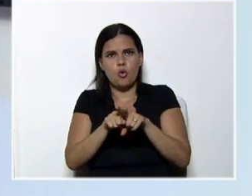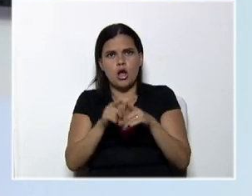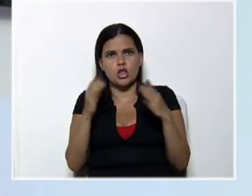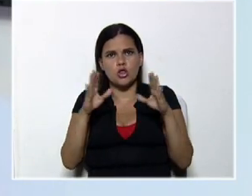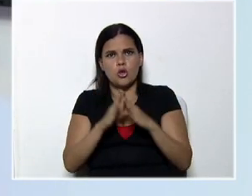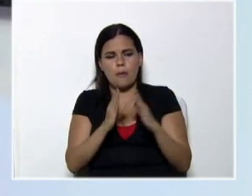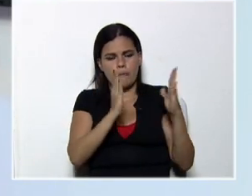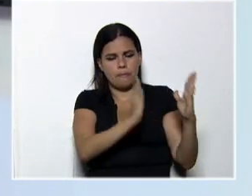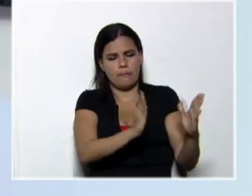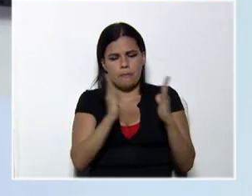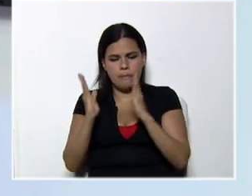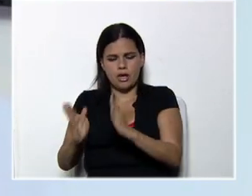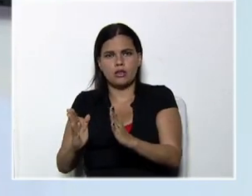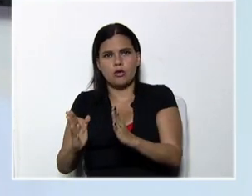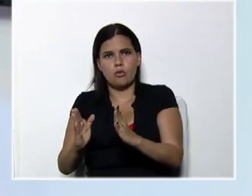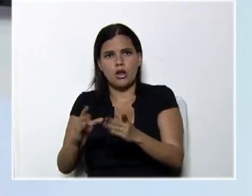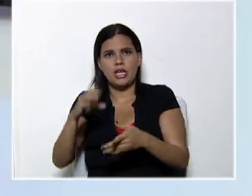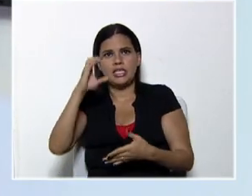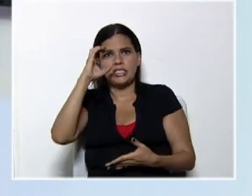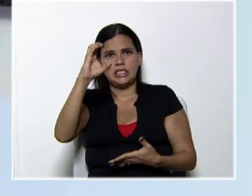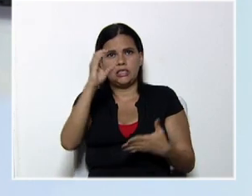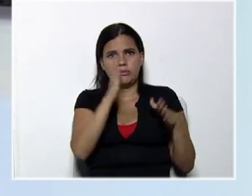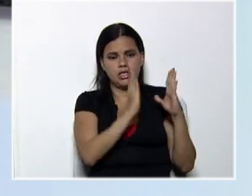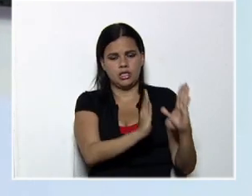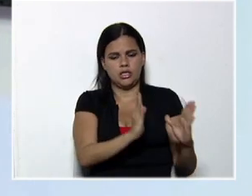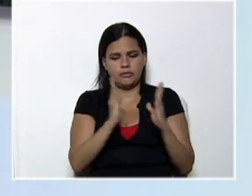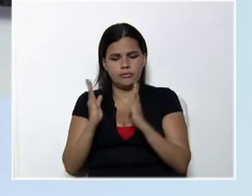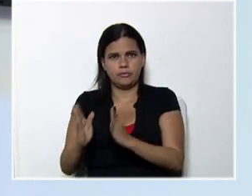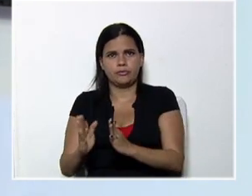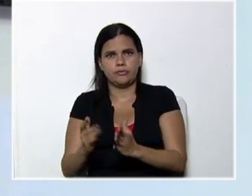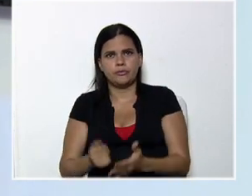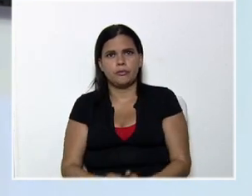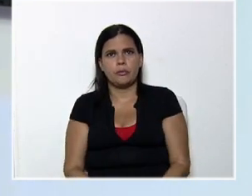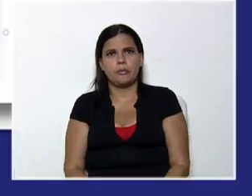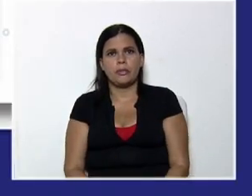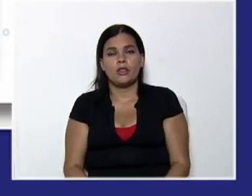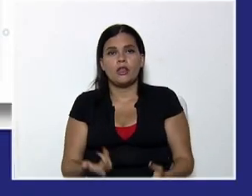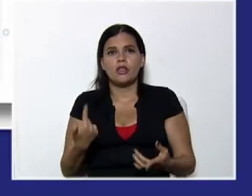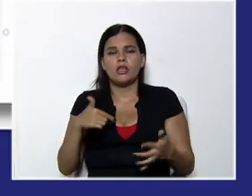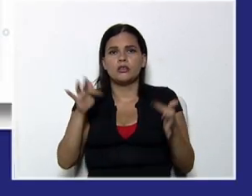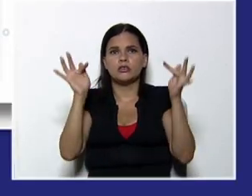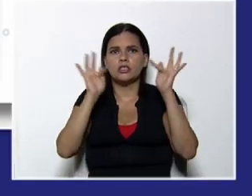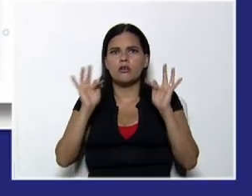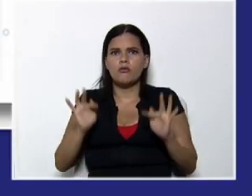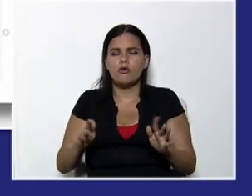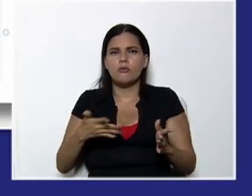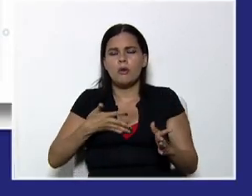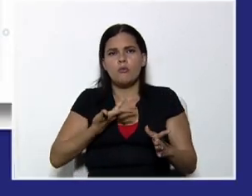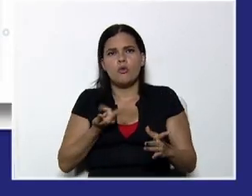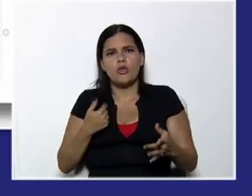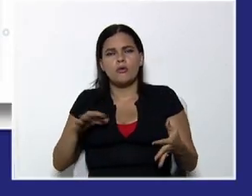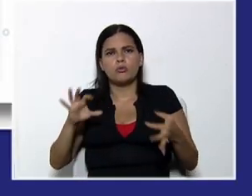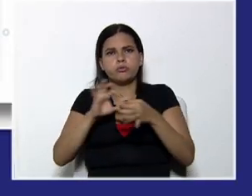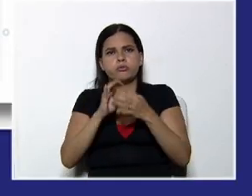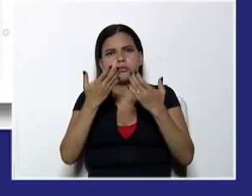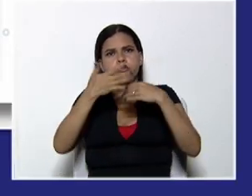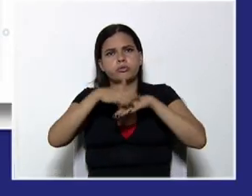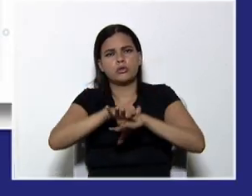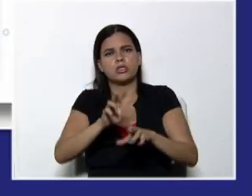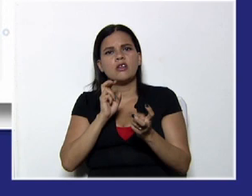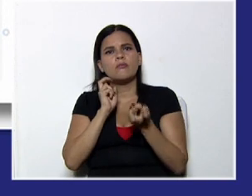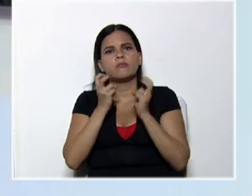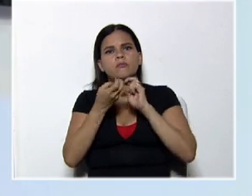dos partes que son iguales o bastante parecidas, ¿no es así? Entonces, de esa manera podemos asociar ese